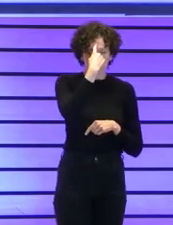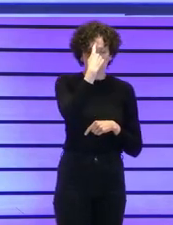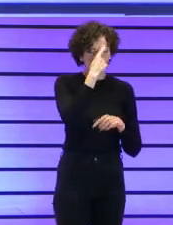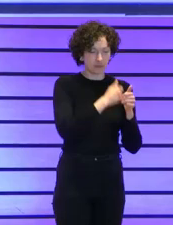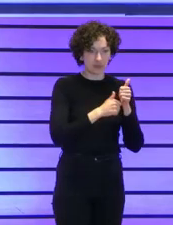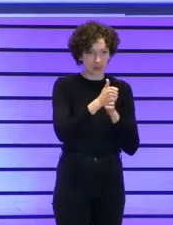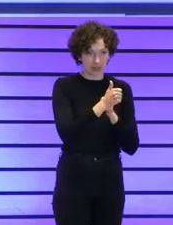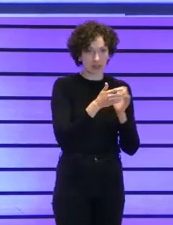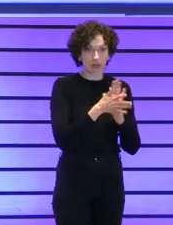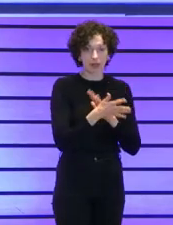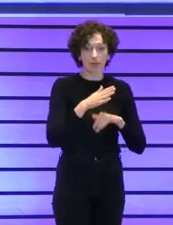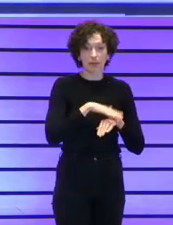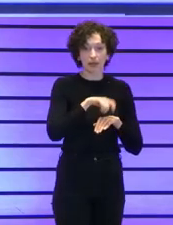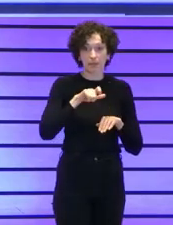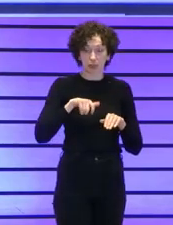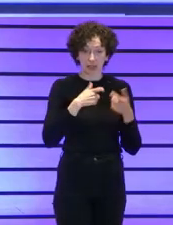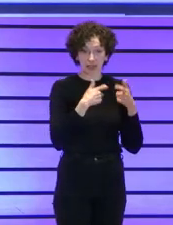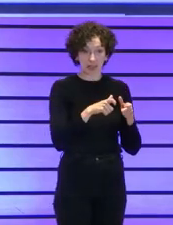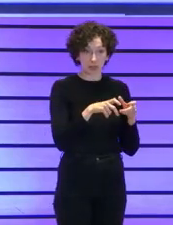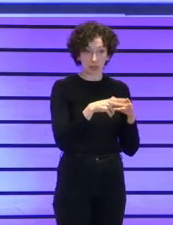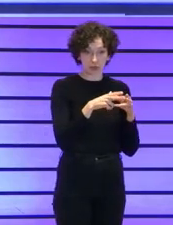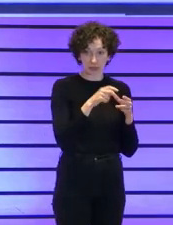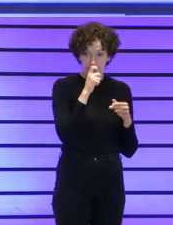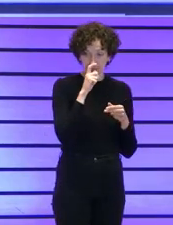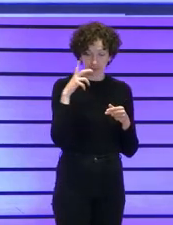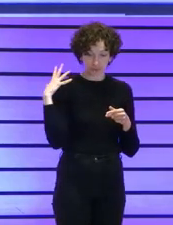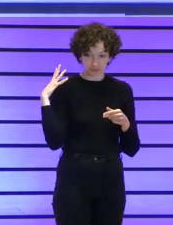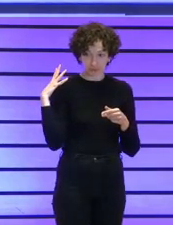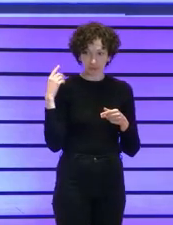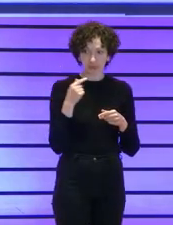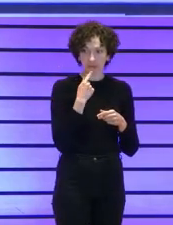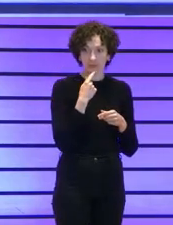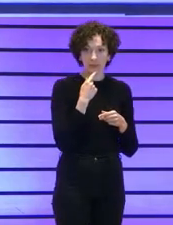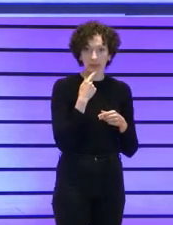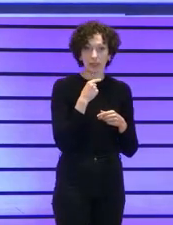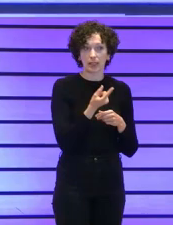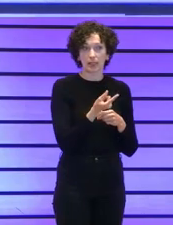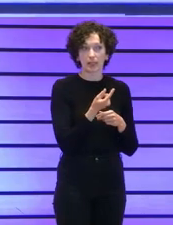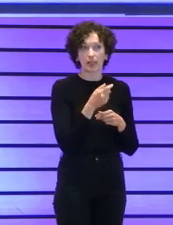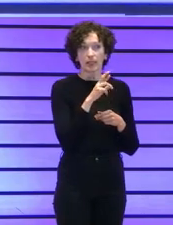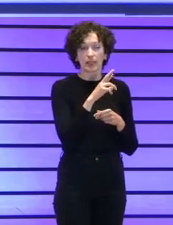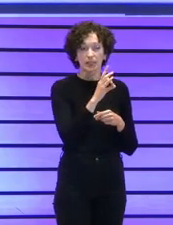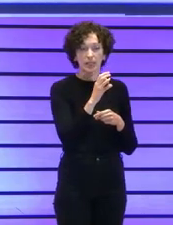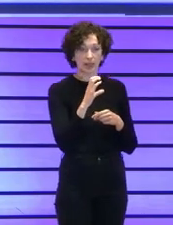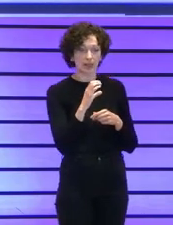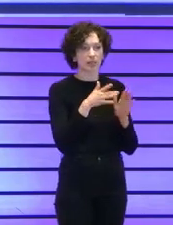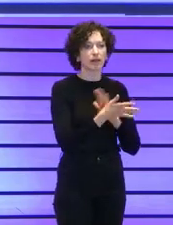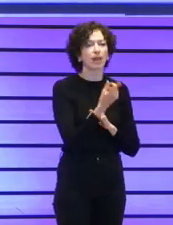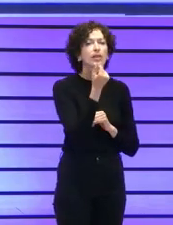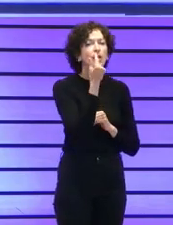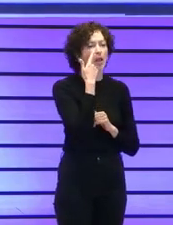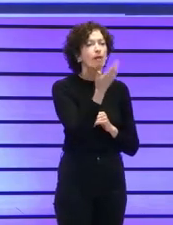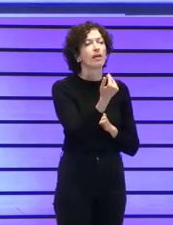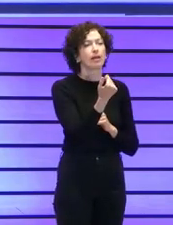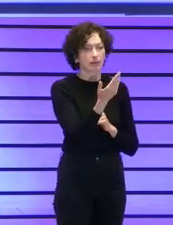para las personas del sector social hace unos años, oír hablar de RSC era give me the money, ¿no? Es decir, enséñame la